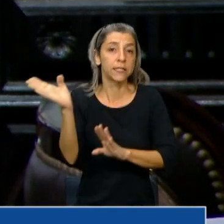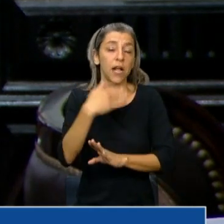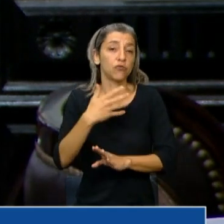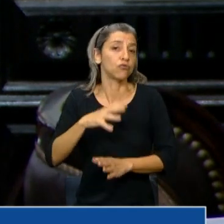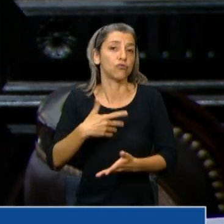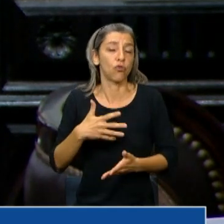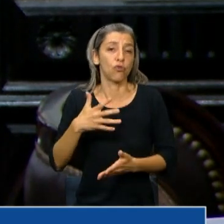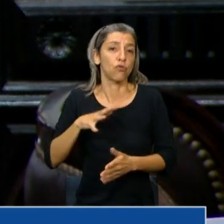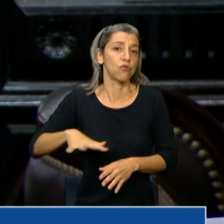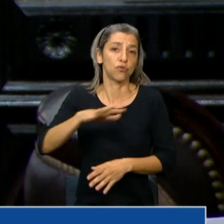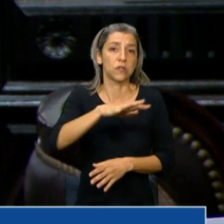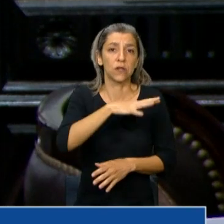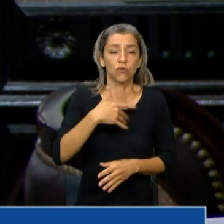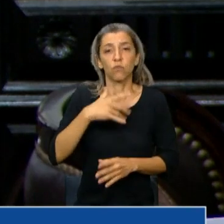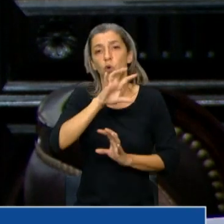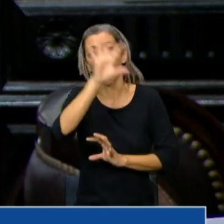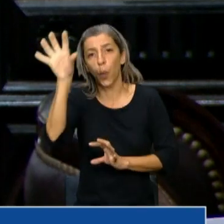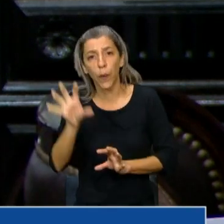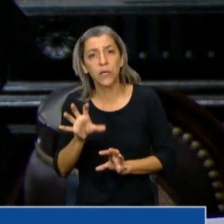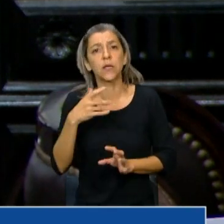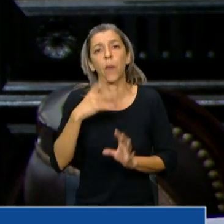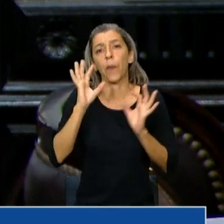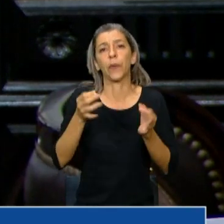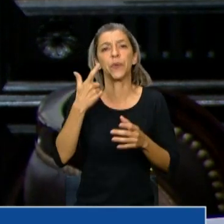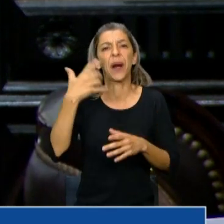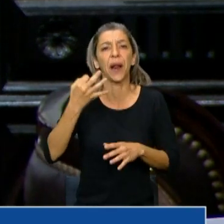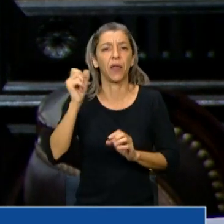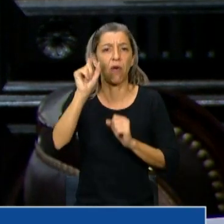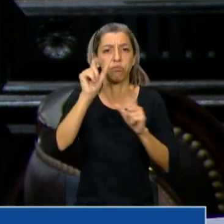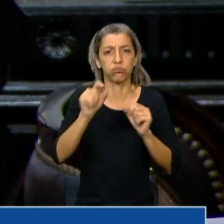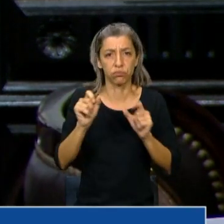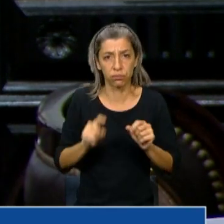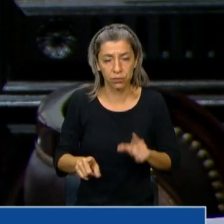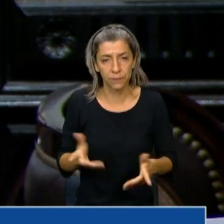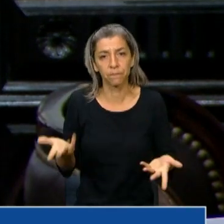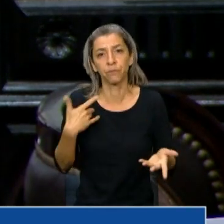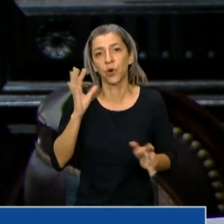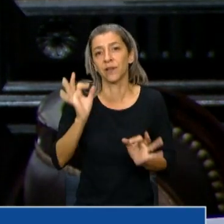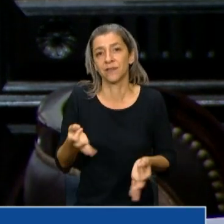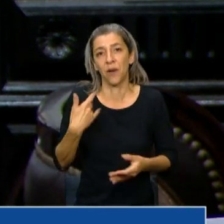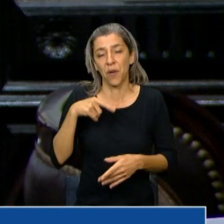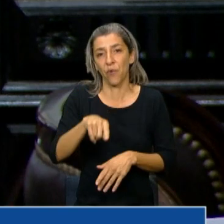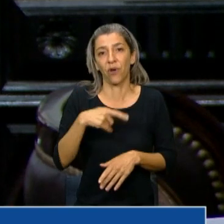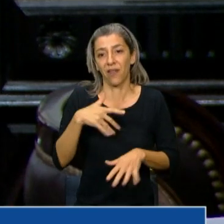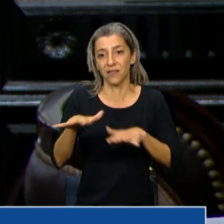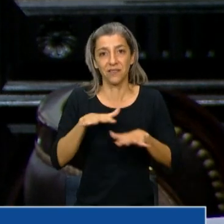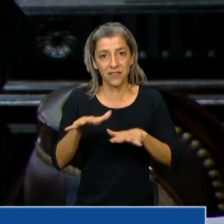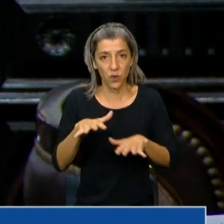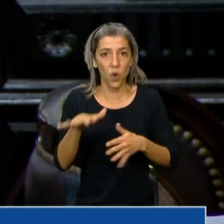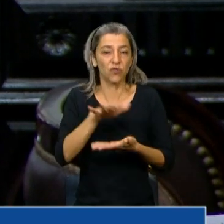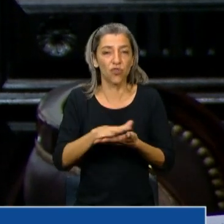distintos sectores, a las distintas provincias, y la realidad, básicamente, del mercado inmobiliario y